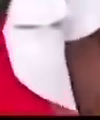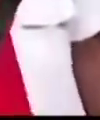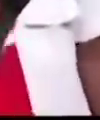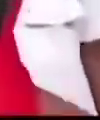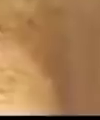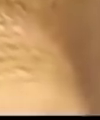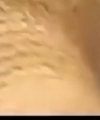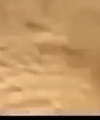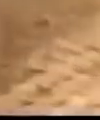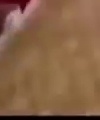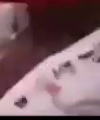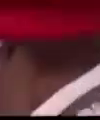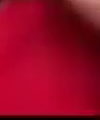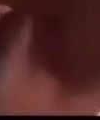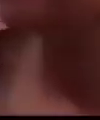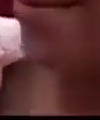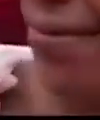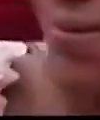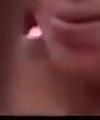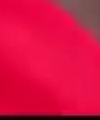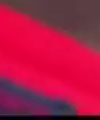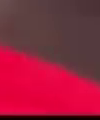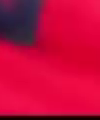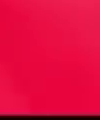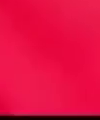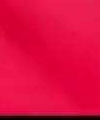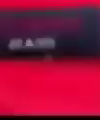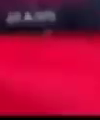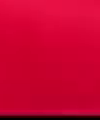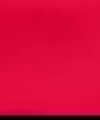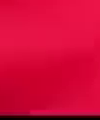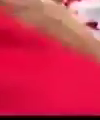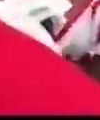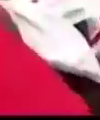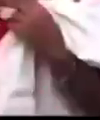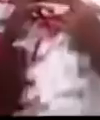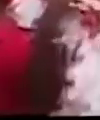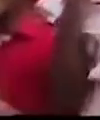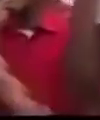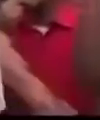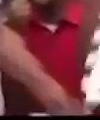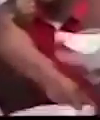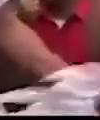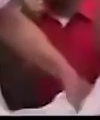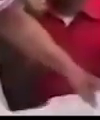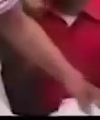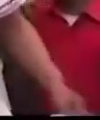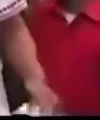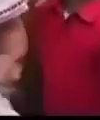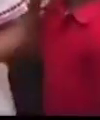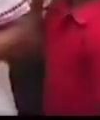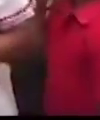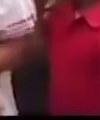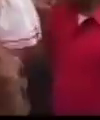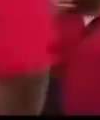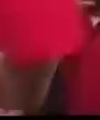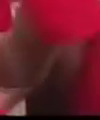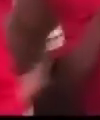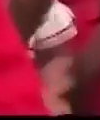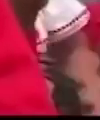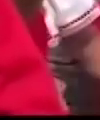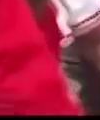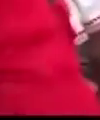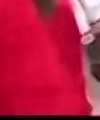posibilidades de encuentro, pues también como de altanería y tú de aquí no pasas. Pero hay una mirada que es comunión, que